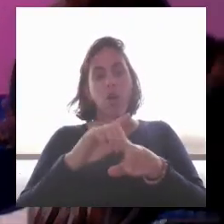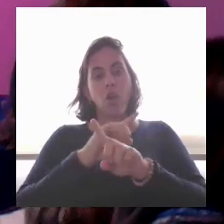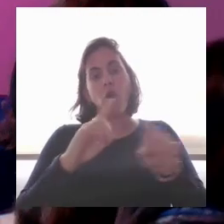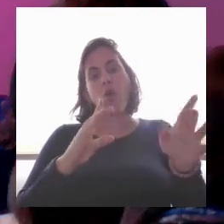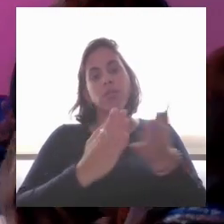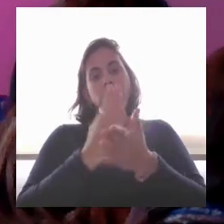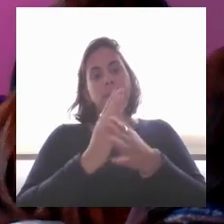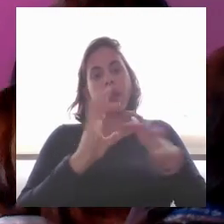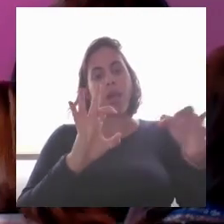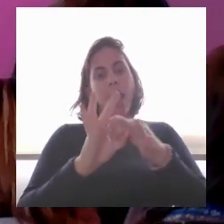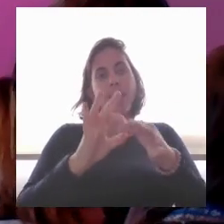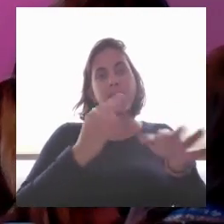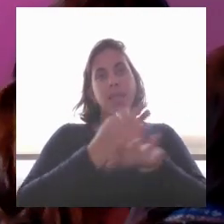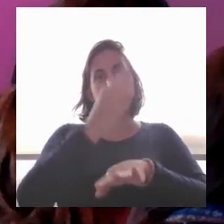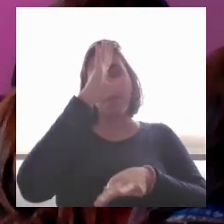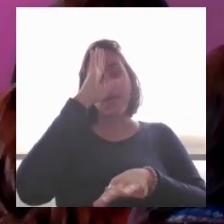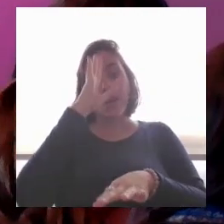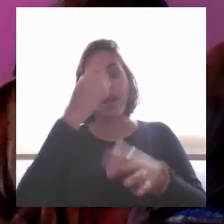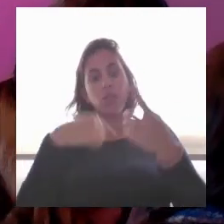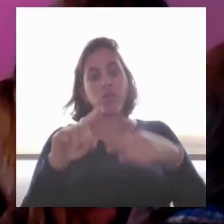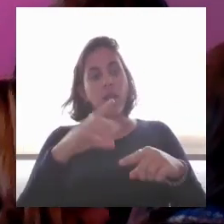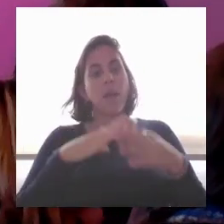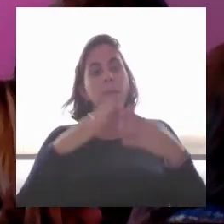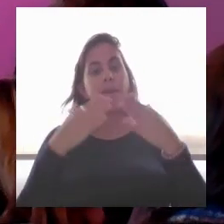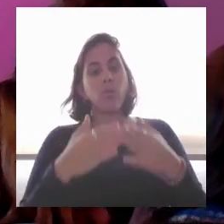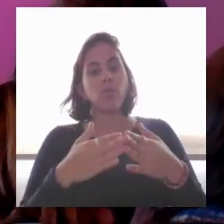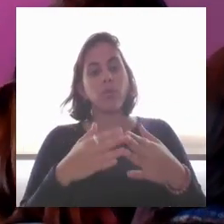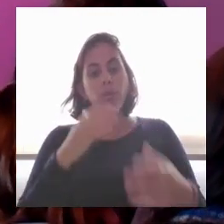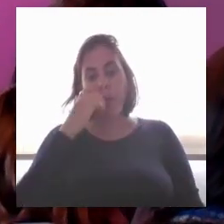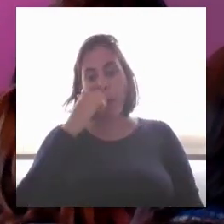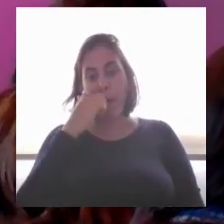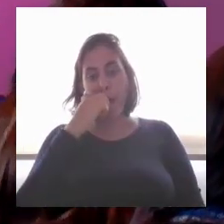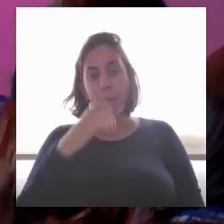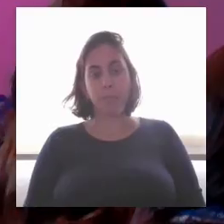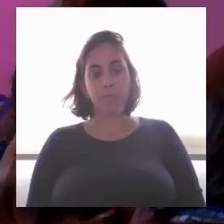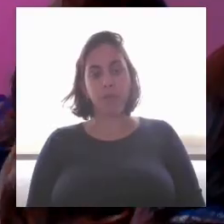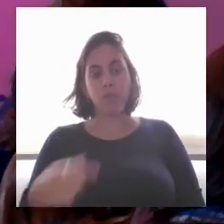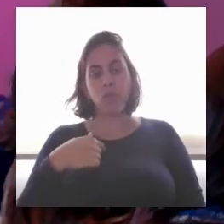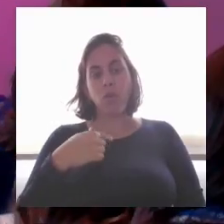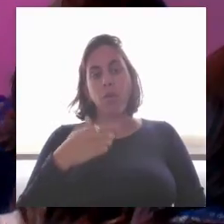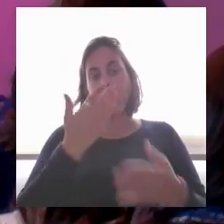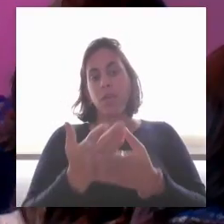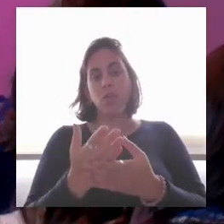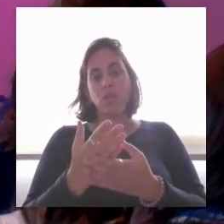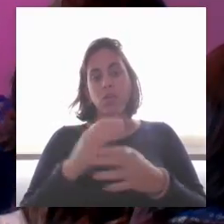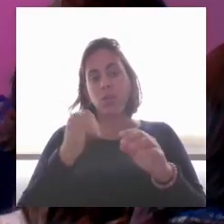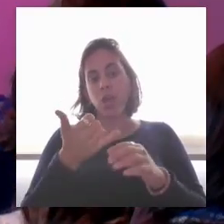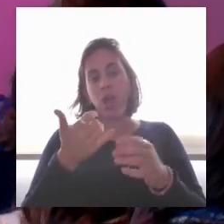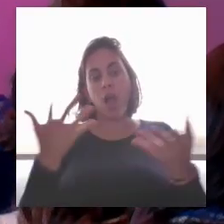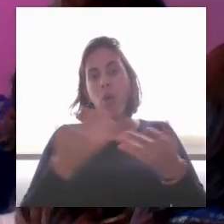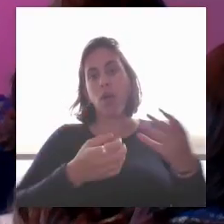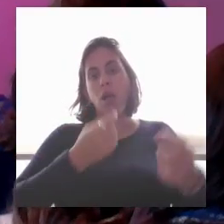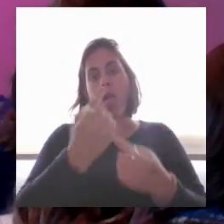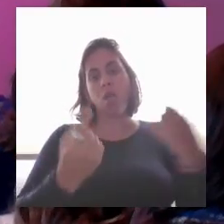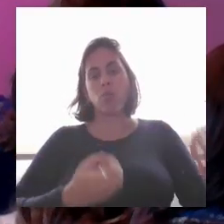enseñanza y aprendizaje. Entonces, la siguiente pregunta que les voy a hacer, que les pido que comenten ahora sí ya de forma más espontánea en el orden y